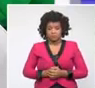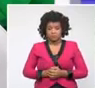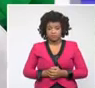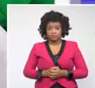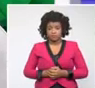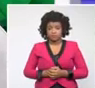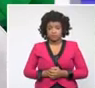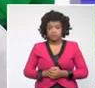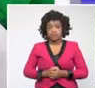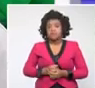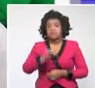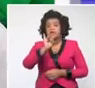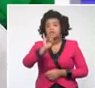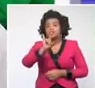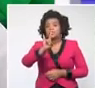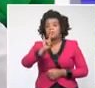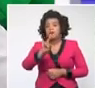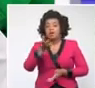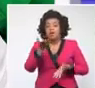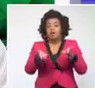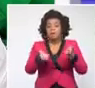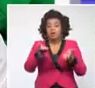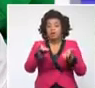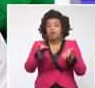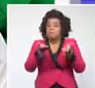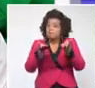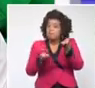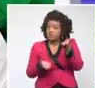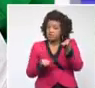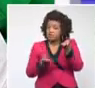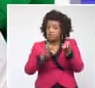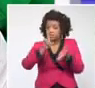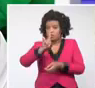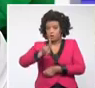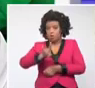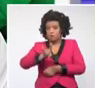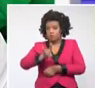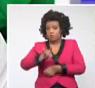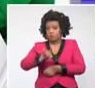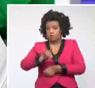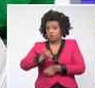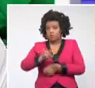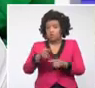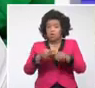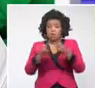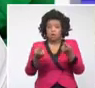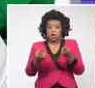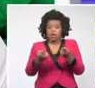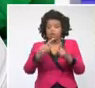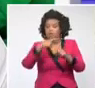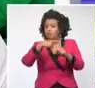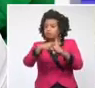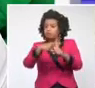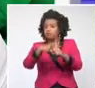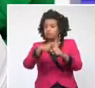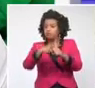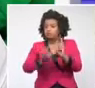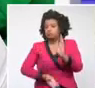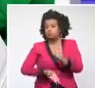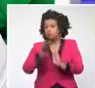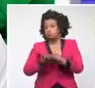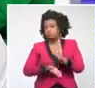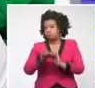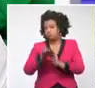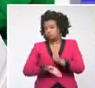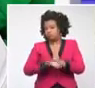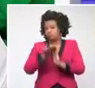79 menos que el día anterior. Esto es producto de los balances positivos que hemos tenido en relación con el número de